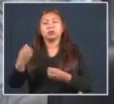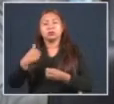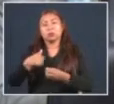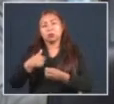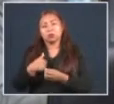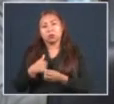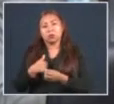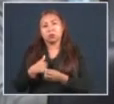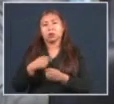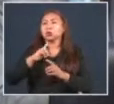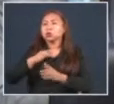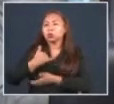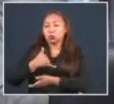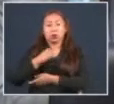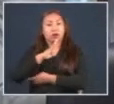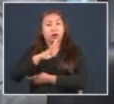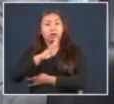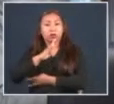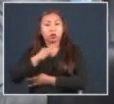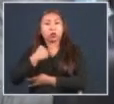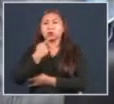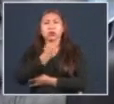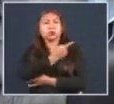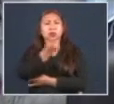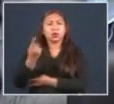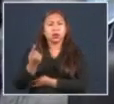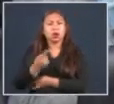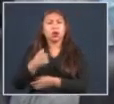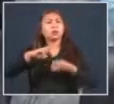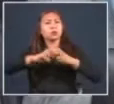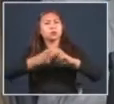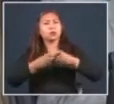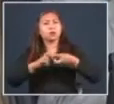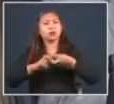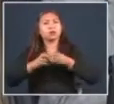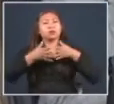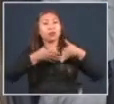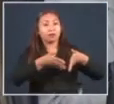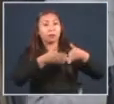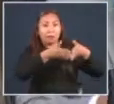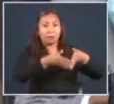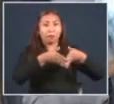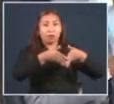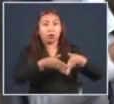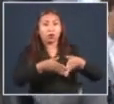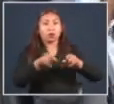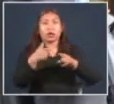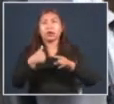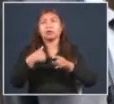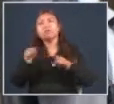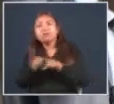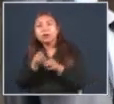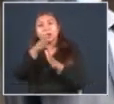hago un discurso o cuando yo expreso algo sobre los problemas en los puertos, sobre los problemas en mi ciudad, sobre las